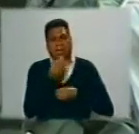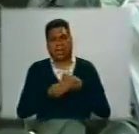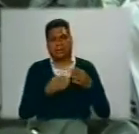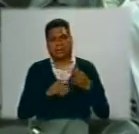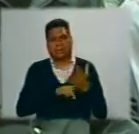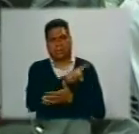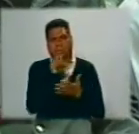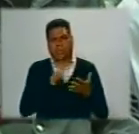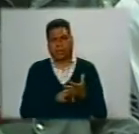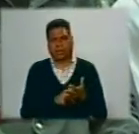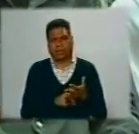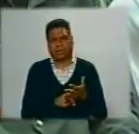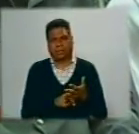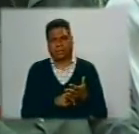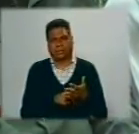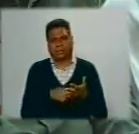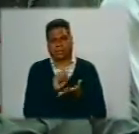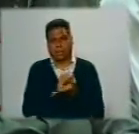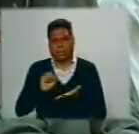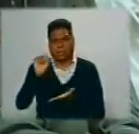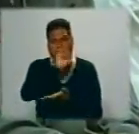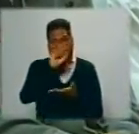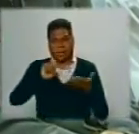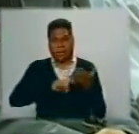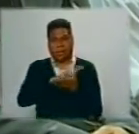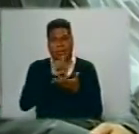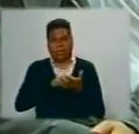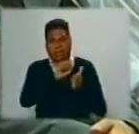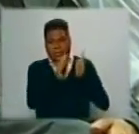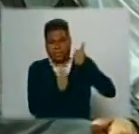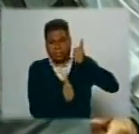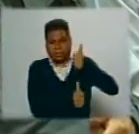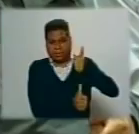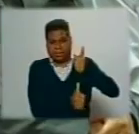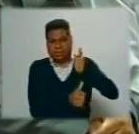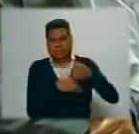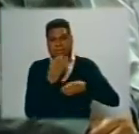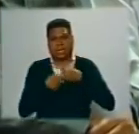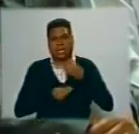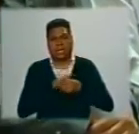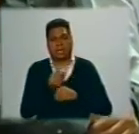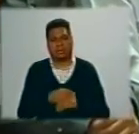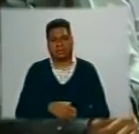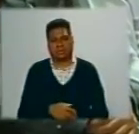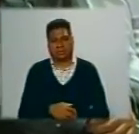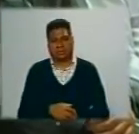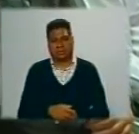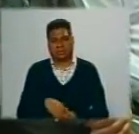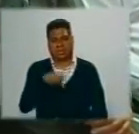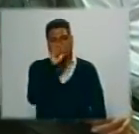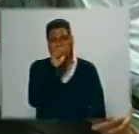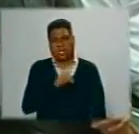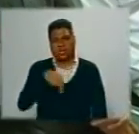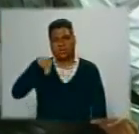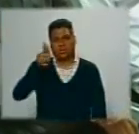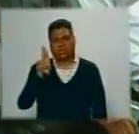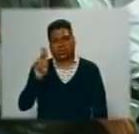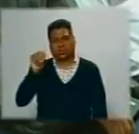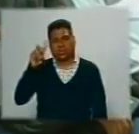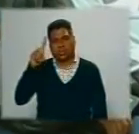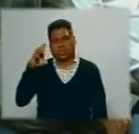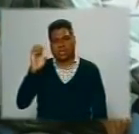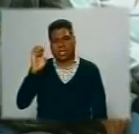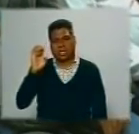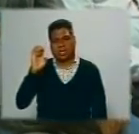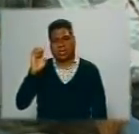de todo el sistema en la Vicepresidencia Ejecutiva de la República. La SUNDE establece como un